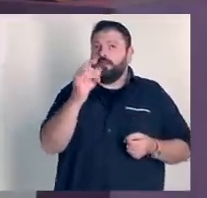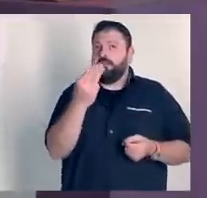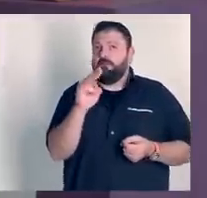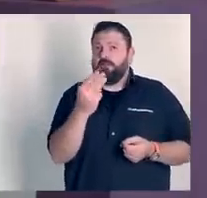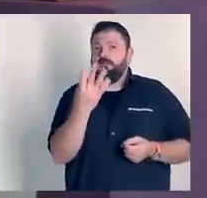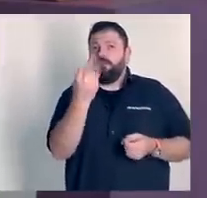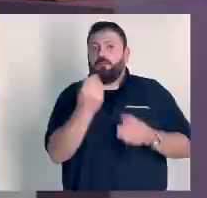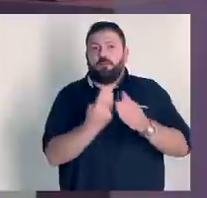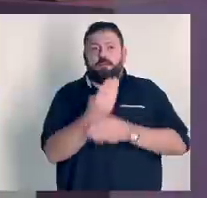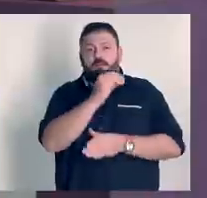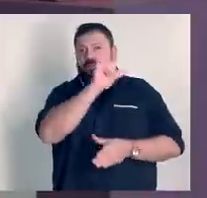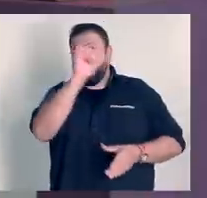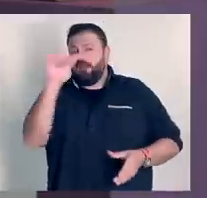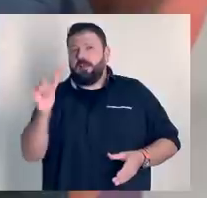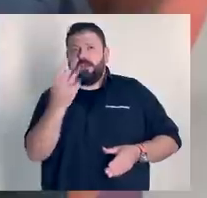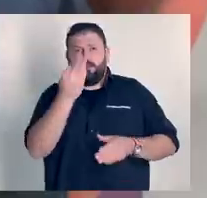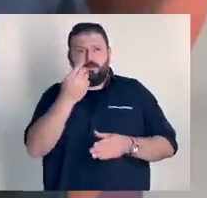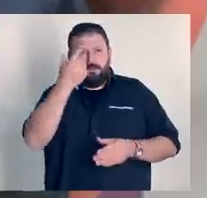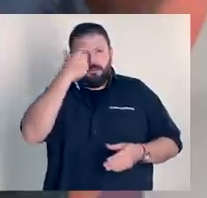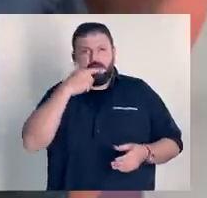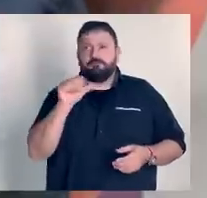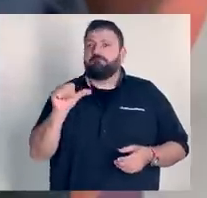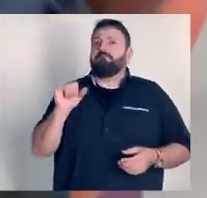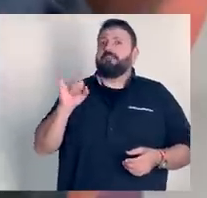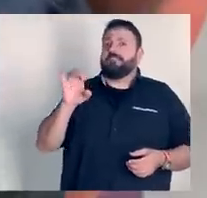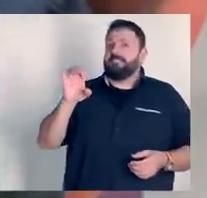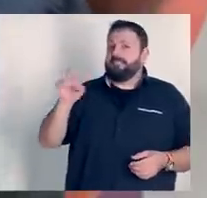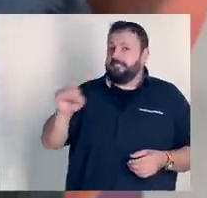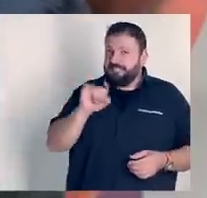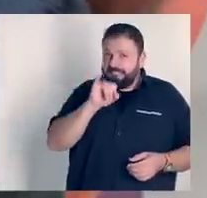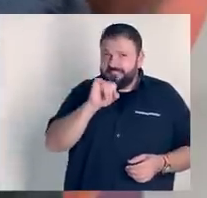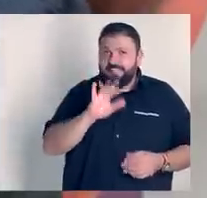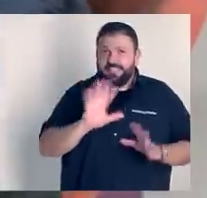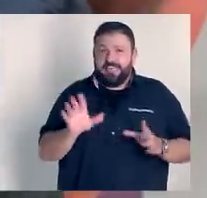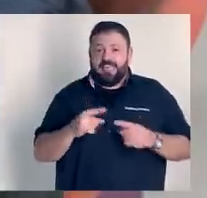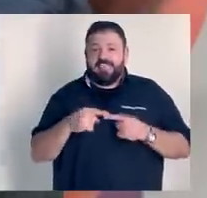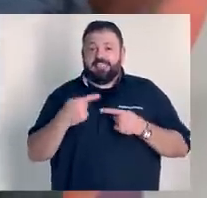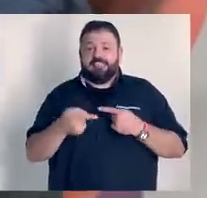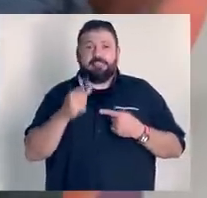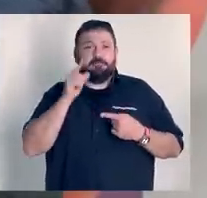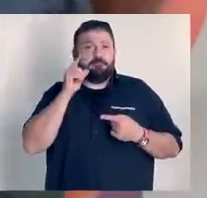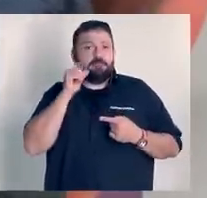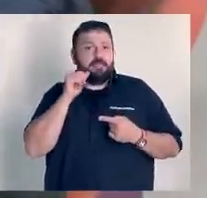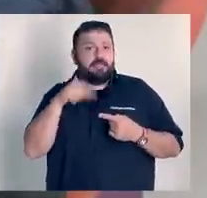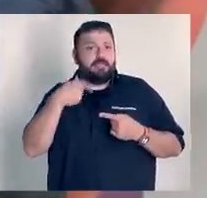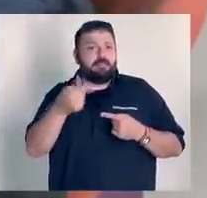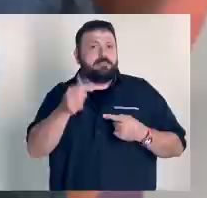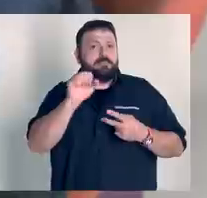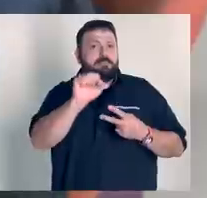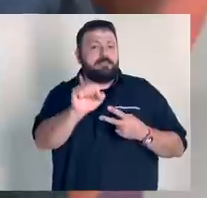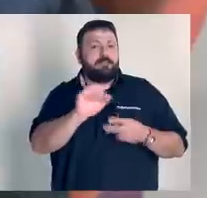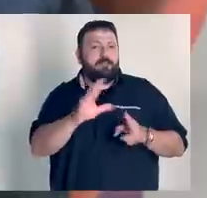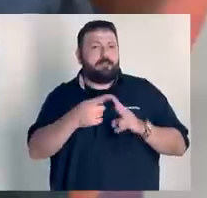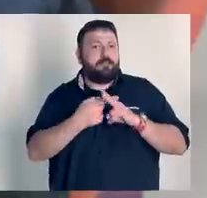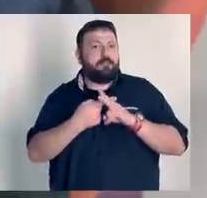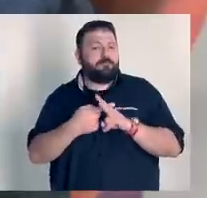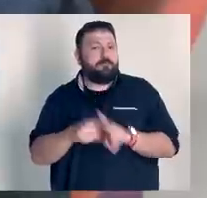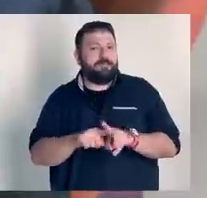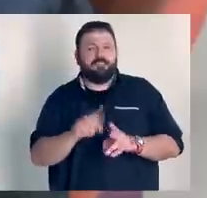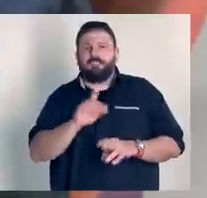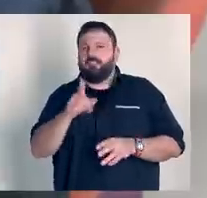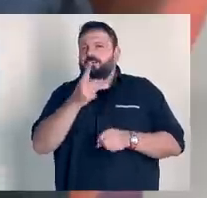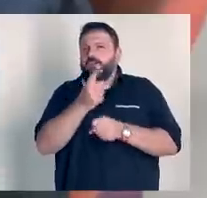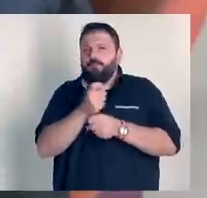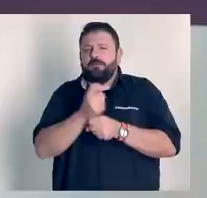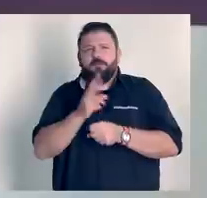mañana a 9 de la noche. Así es, pues ya estamos a un par de días. Recuerda que lo primero es que tú vayas, que tú